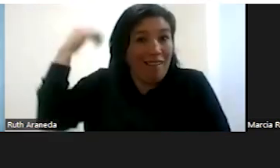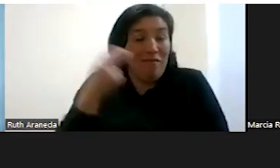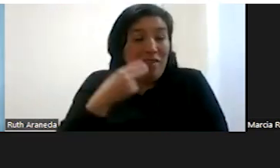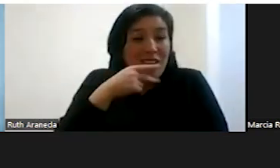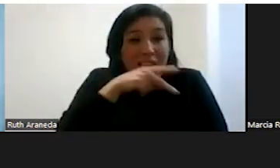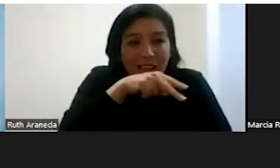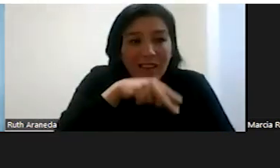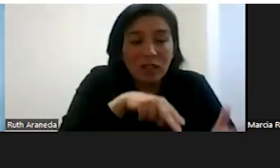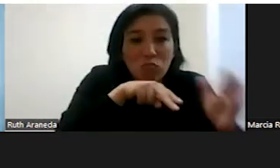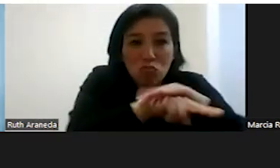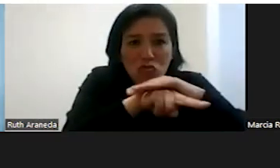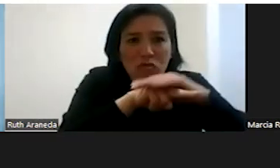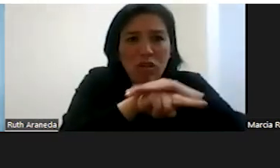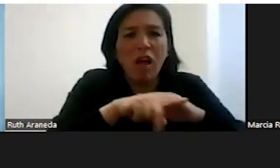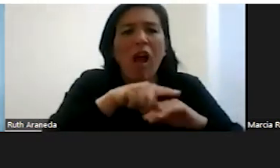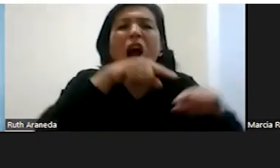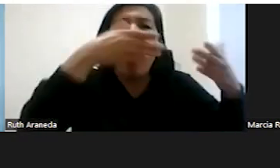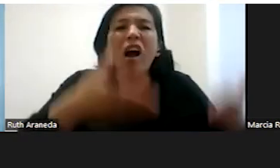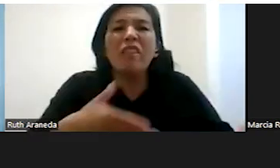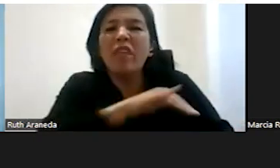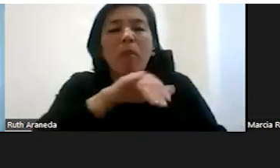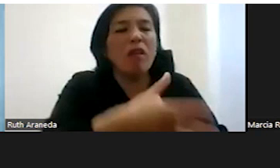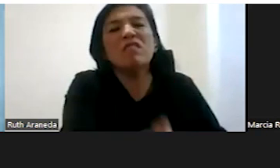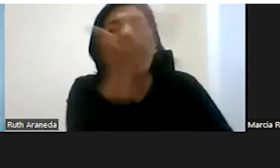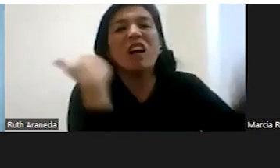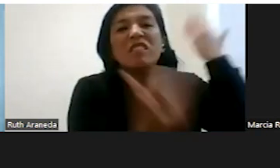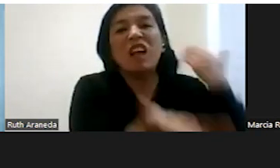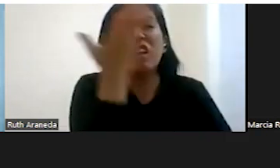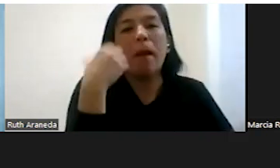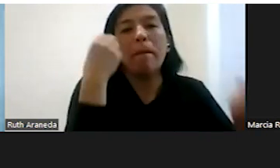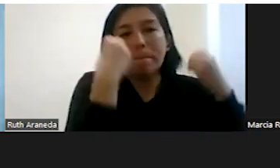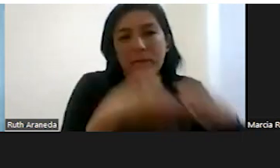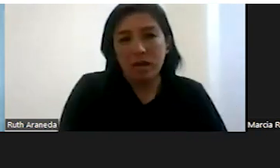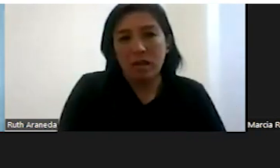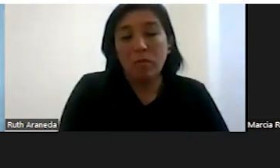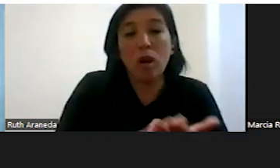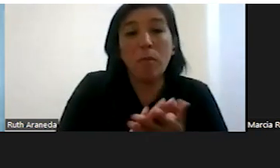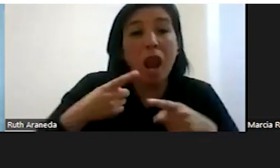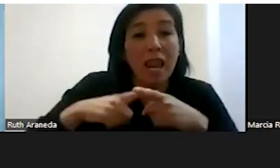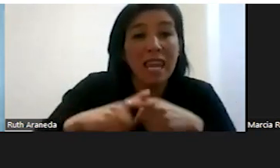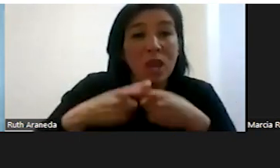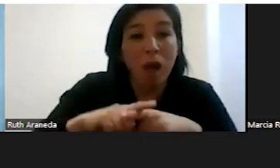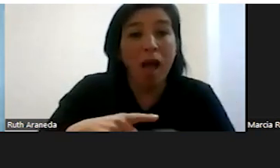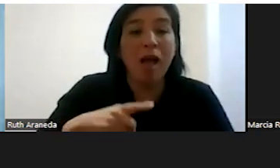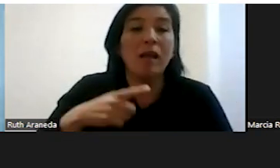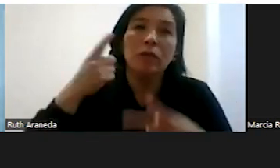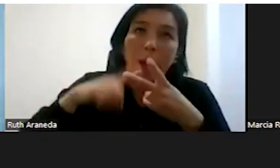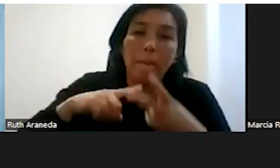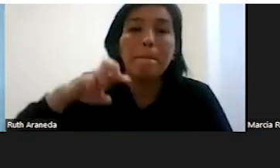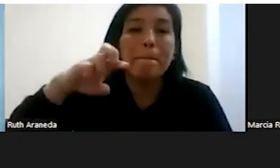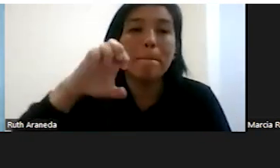lugares. Probablemente los ancestros de quienes vivimos en La Ligua, de quienes somos de Petorca, de